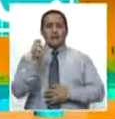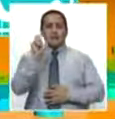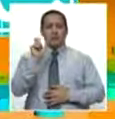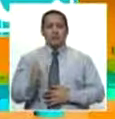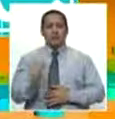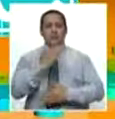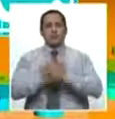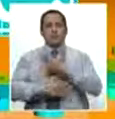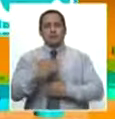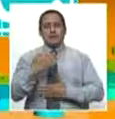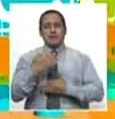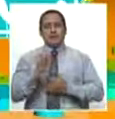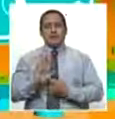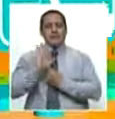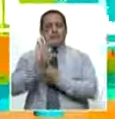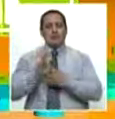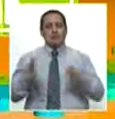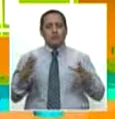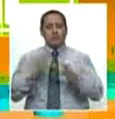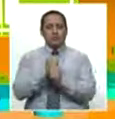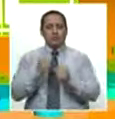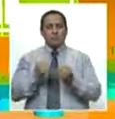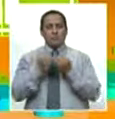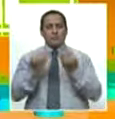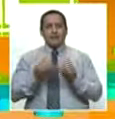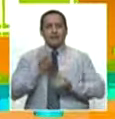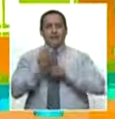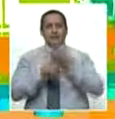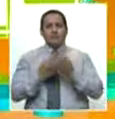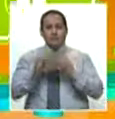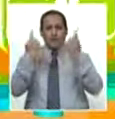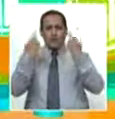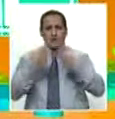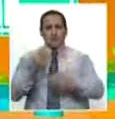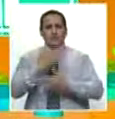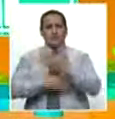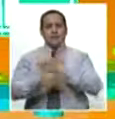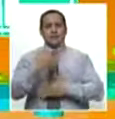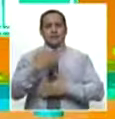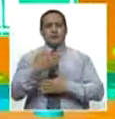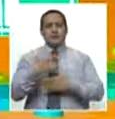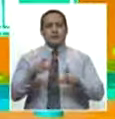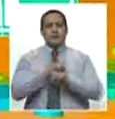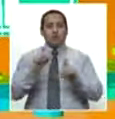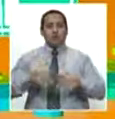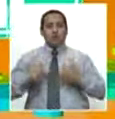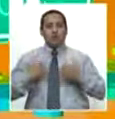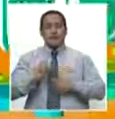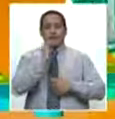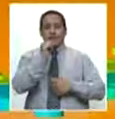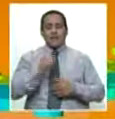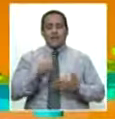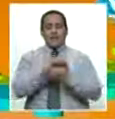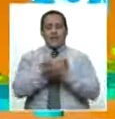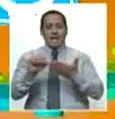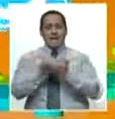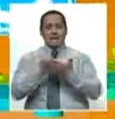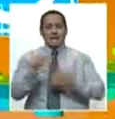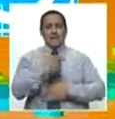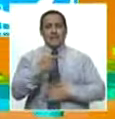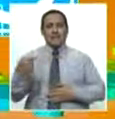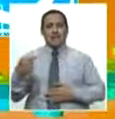de las personas con discapacidad. Presentaremos un resumen de notas informativas sobre la temática de discapacidad y no podía faltar la